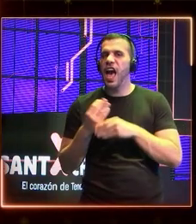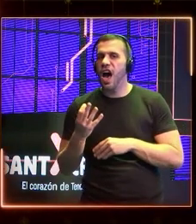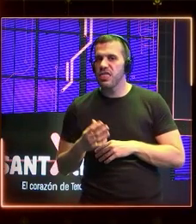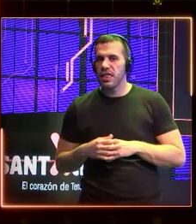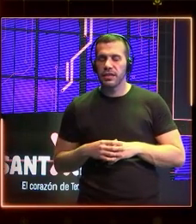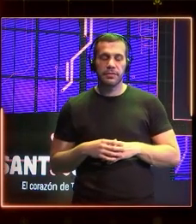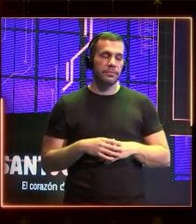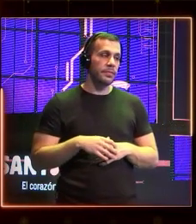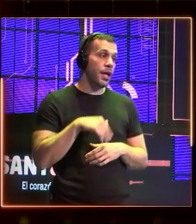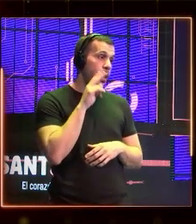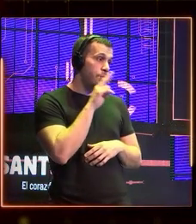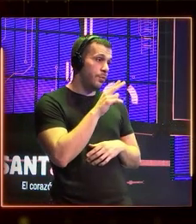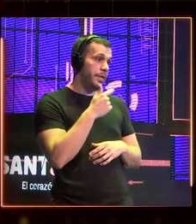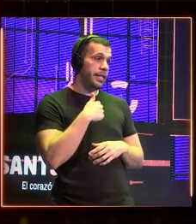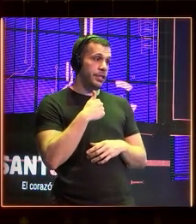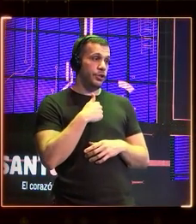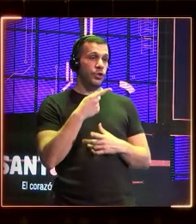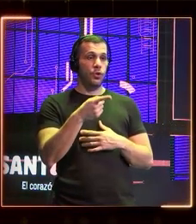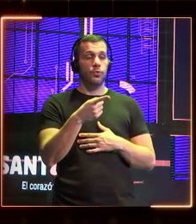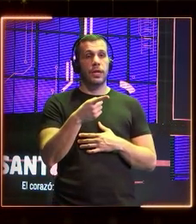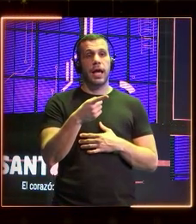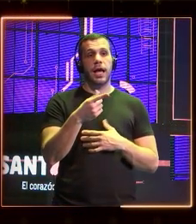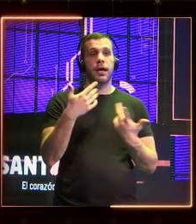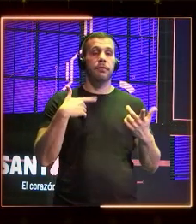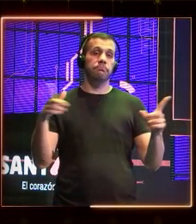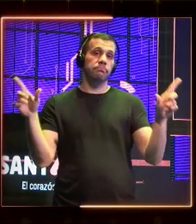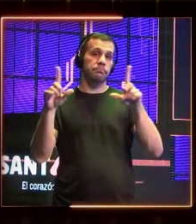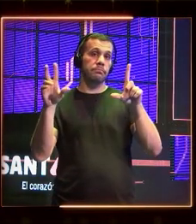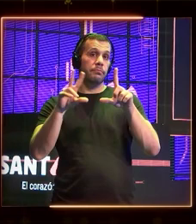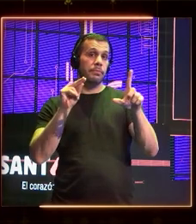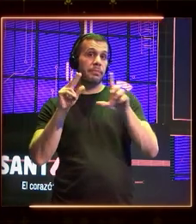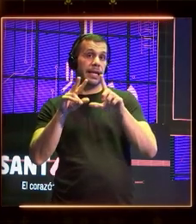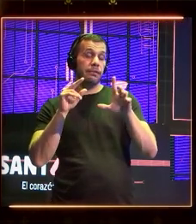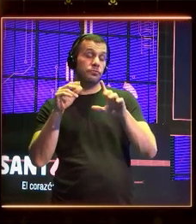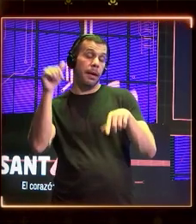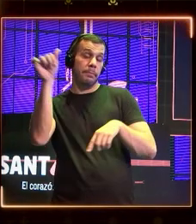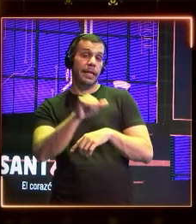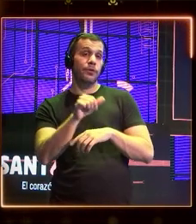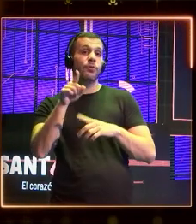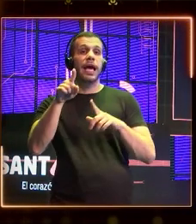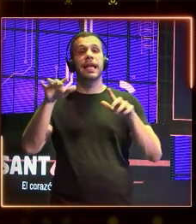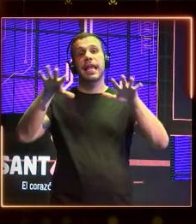pues Mire estoy viendo una película en superficie de la luna y me dijo Ah